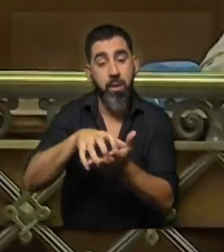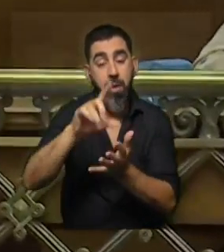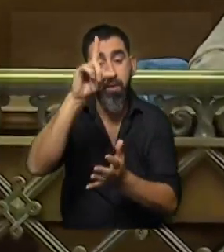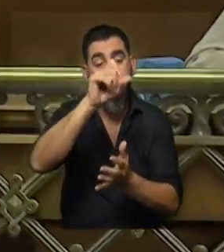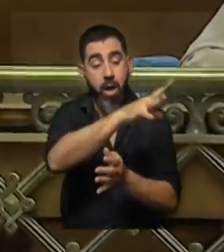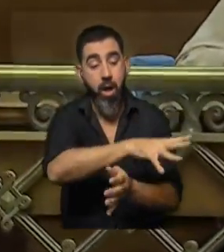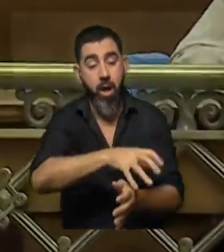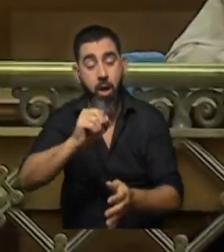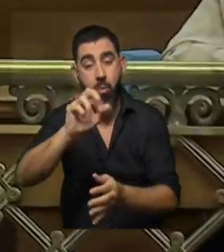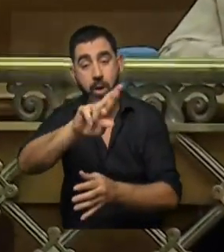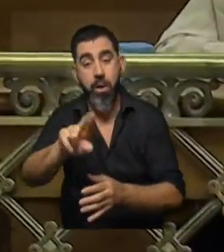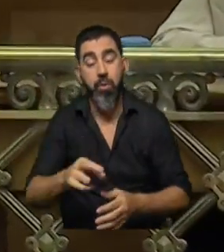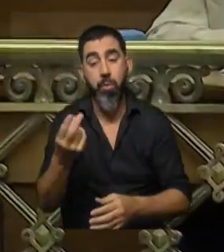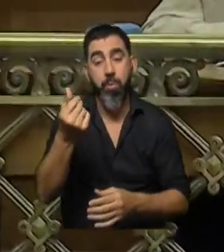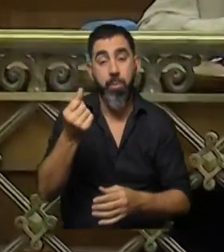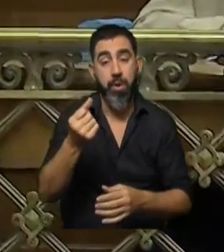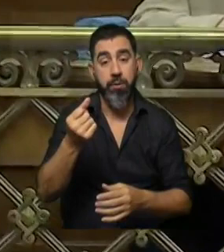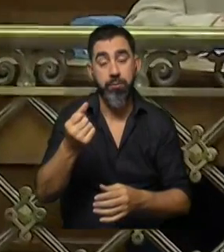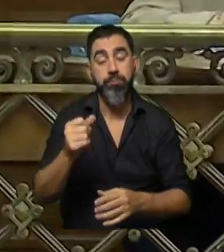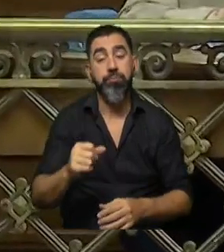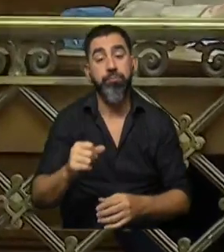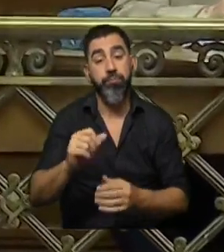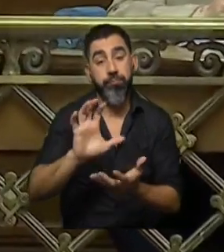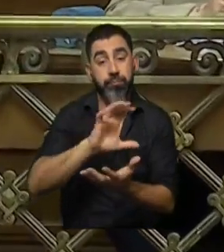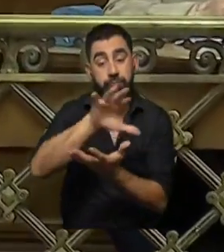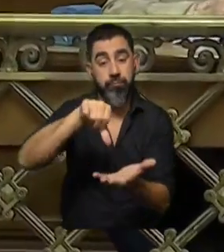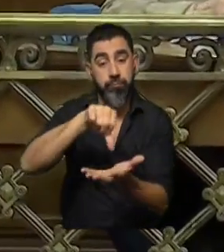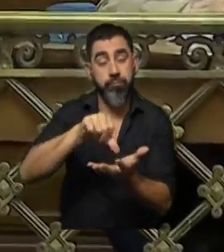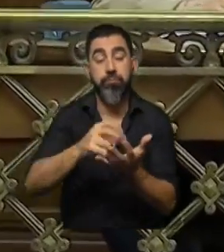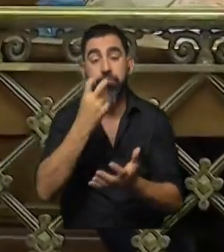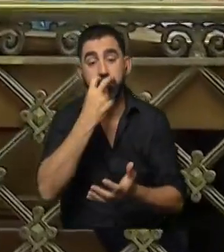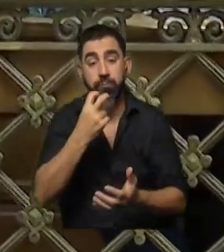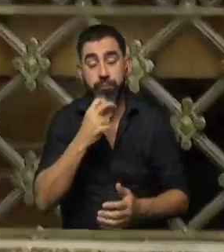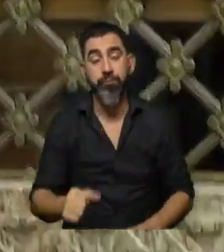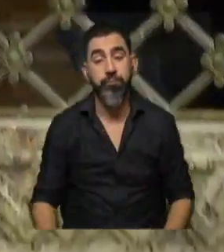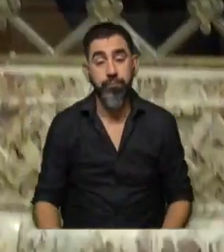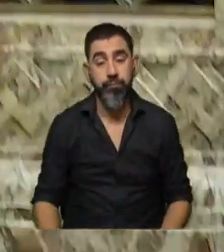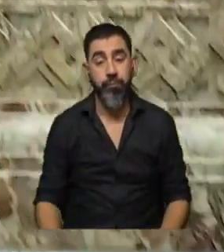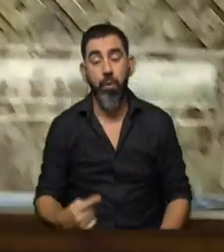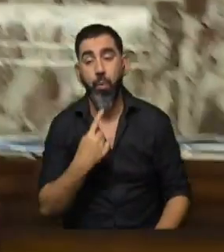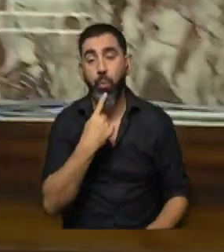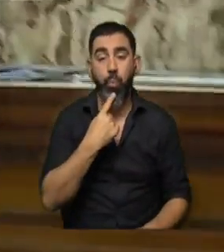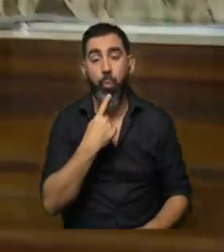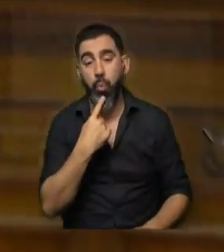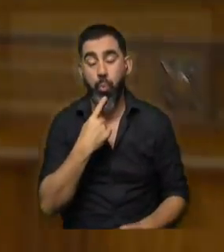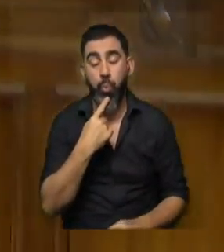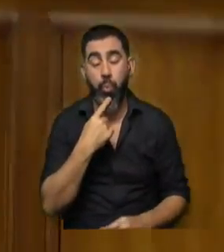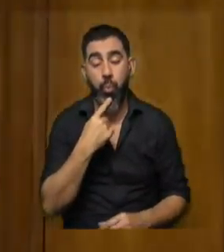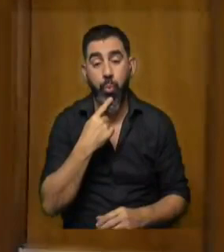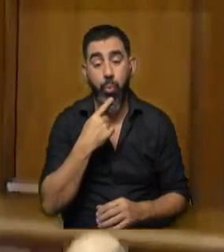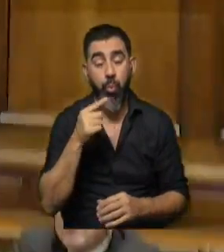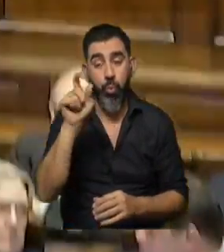de agua en el río de la plata allí en esa localidad de San José los cuestionamientos de